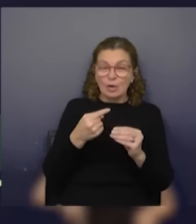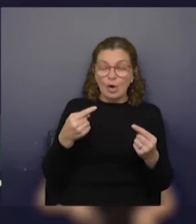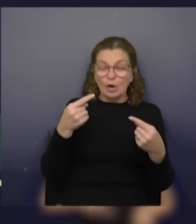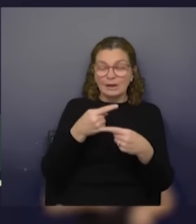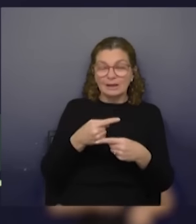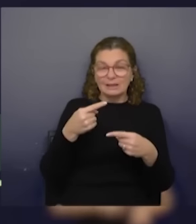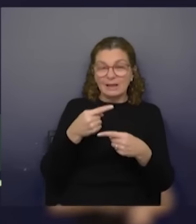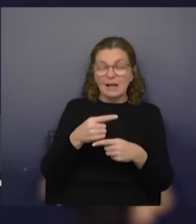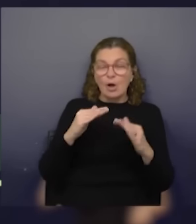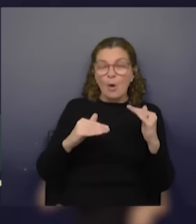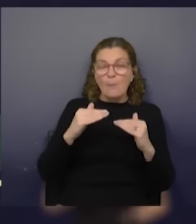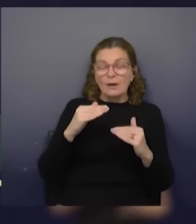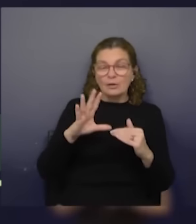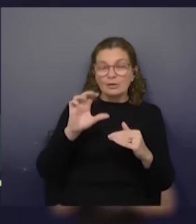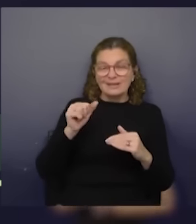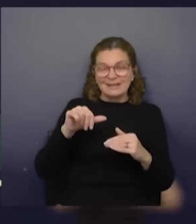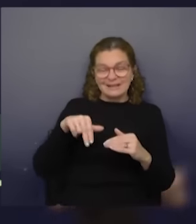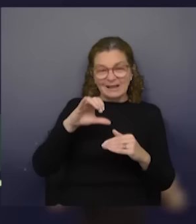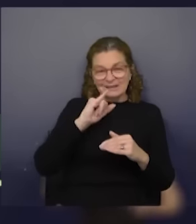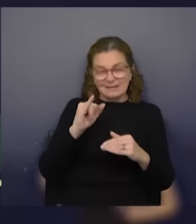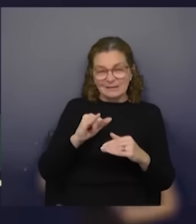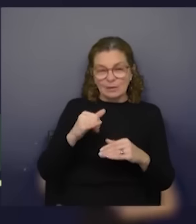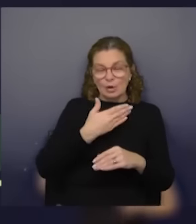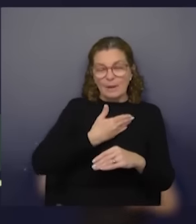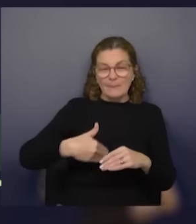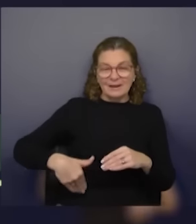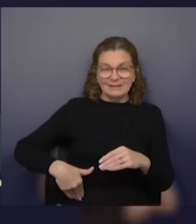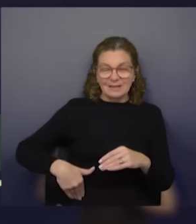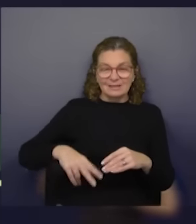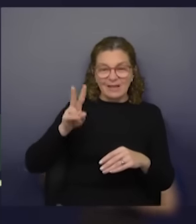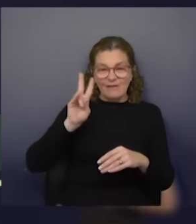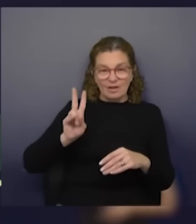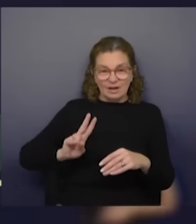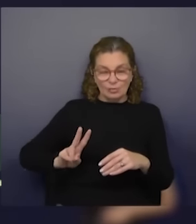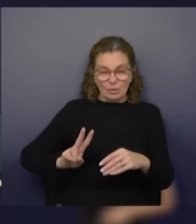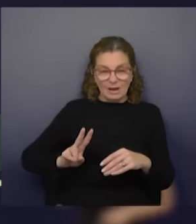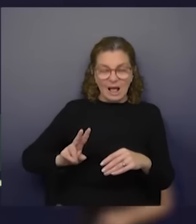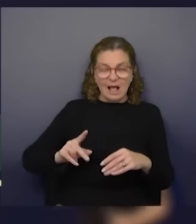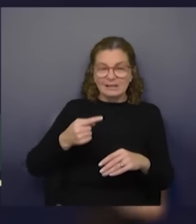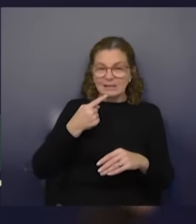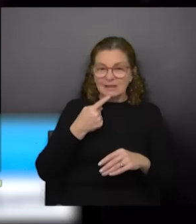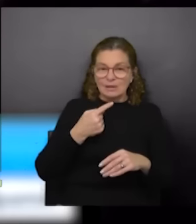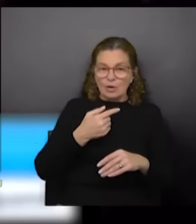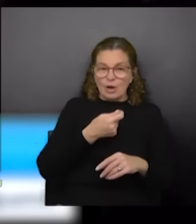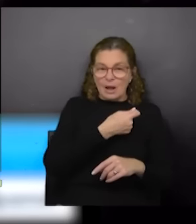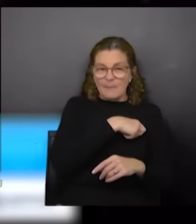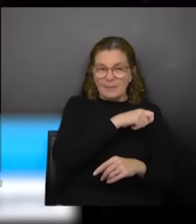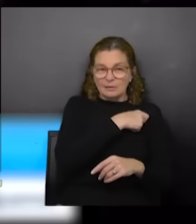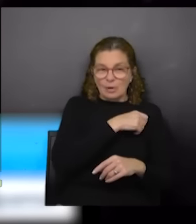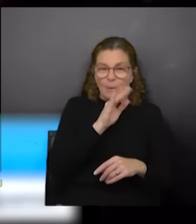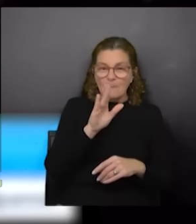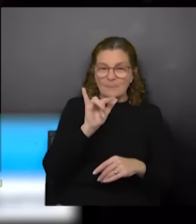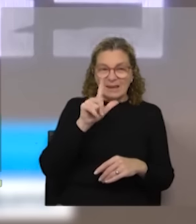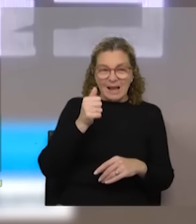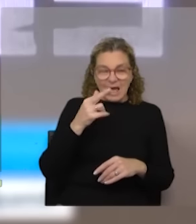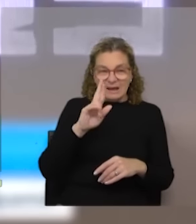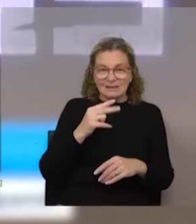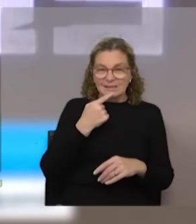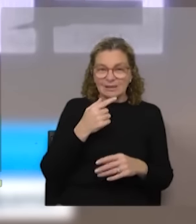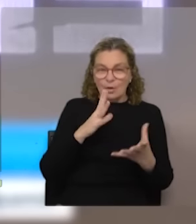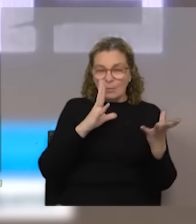Miley quien comparó a Sánchez con el presidente de Venezuela Nicolás Maduro al tiempo que la portavoz del gobierno español Pilar alegría convocó a